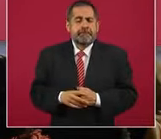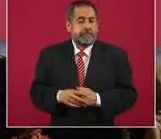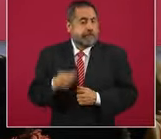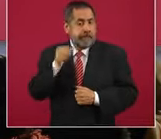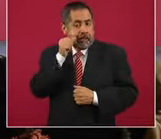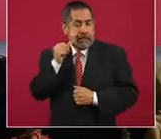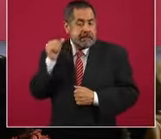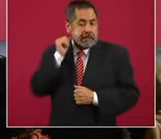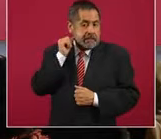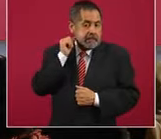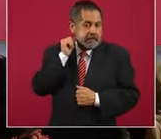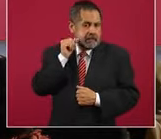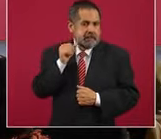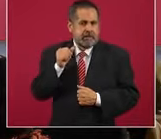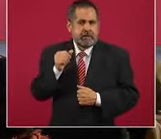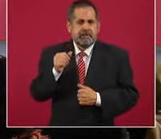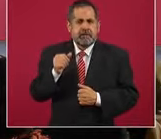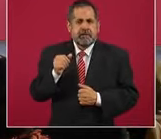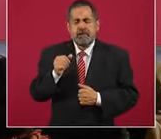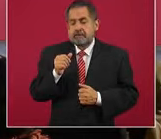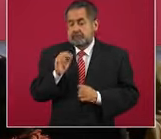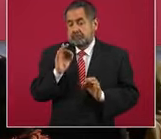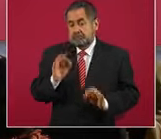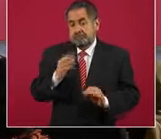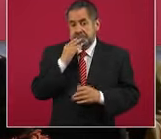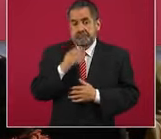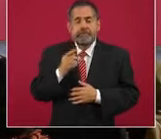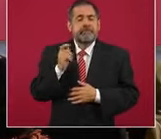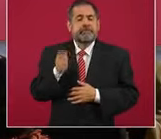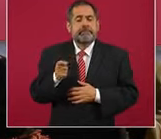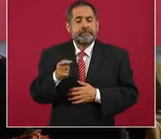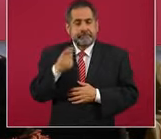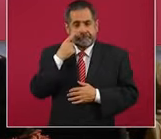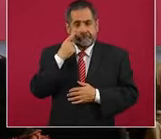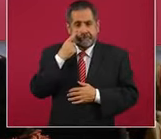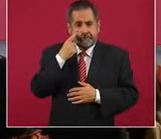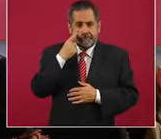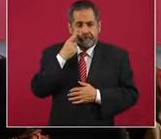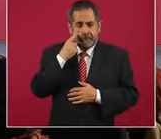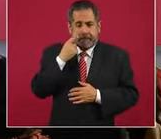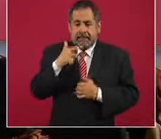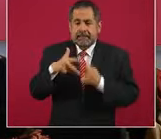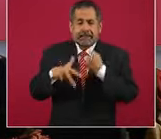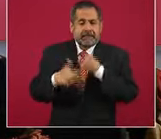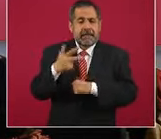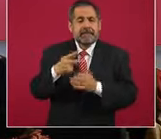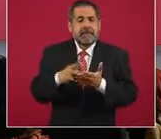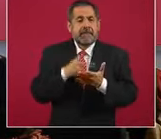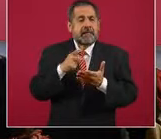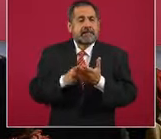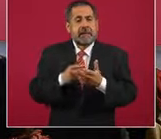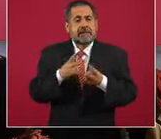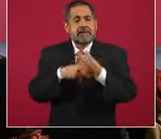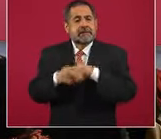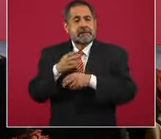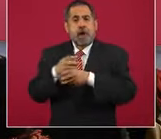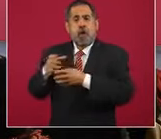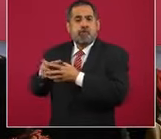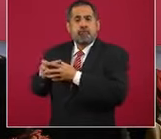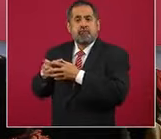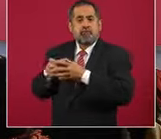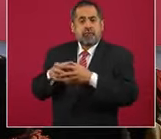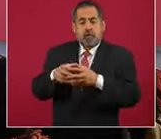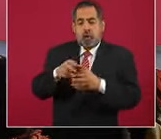ayer, algo significativo, se dio la treceava caravana que viene de